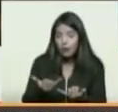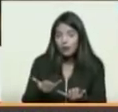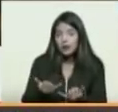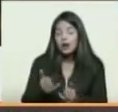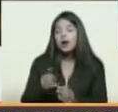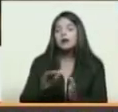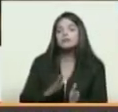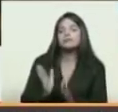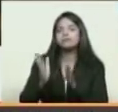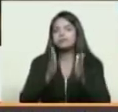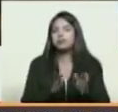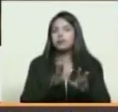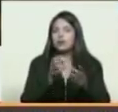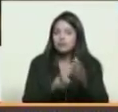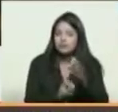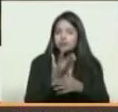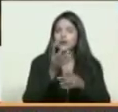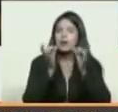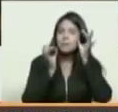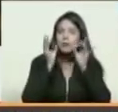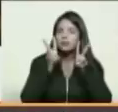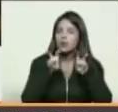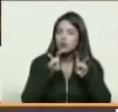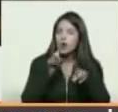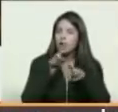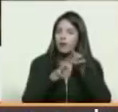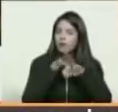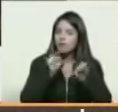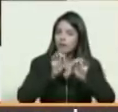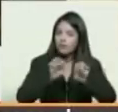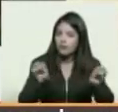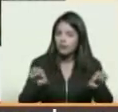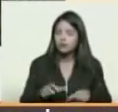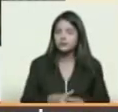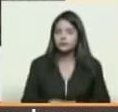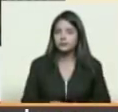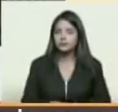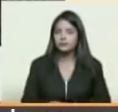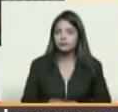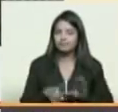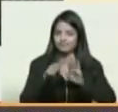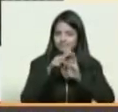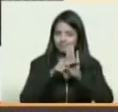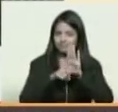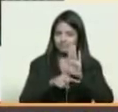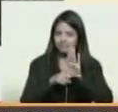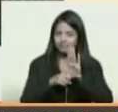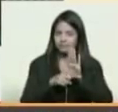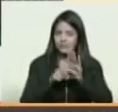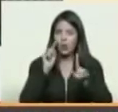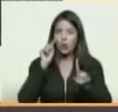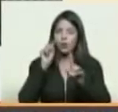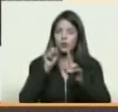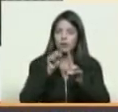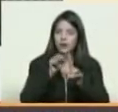nuevas formas de educación. Cito el numeral 2.2.12 del Gran Objetivo